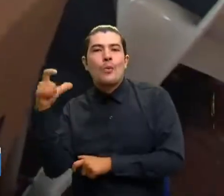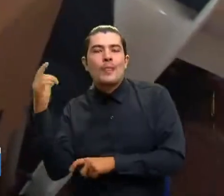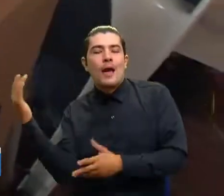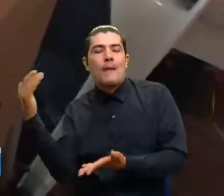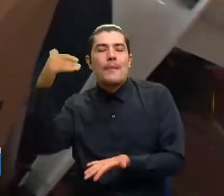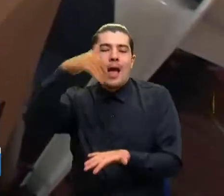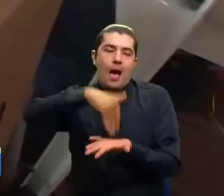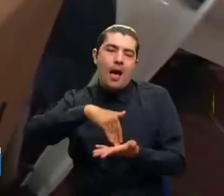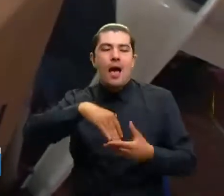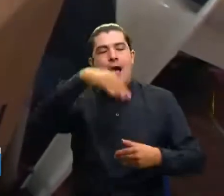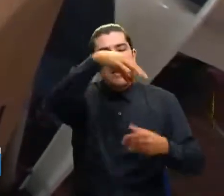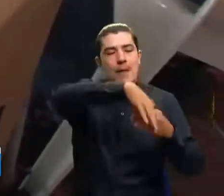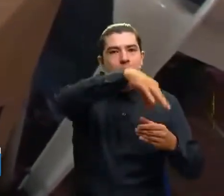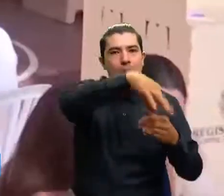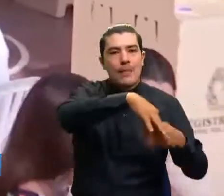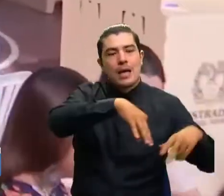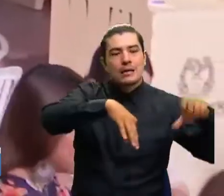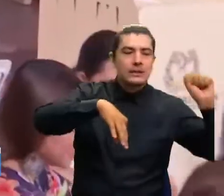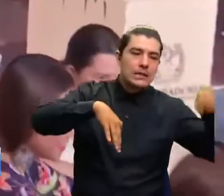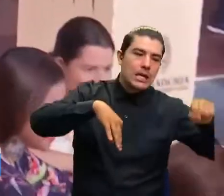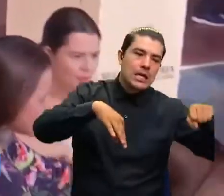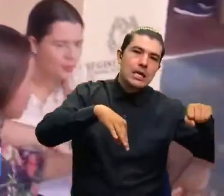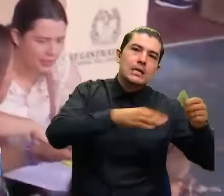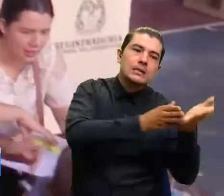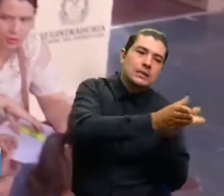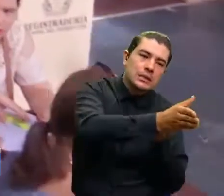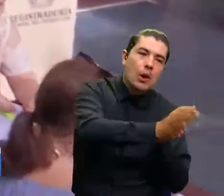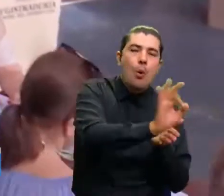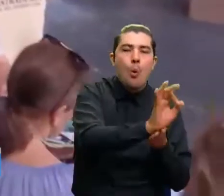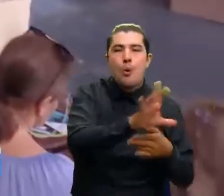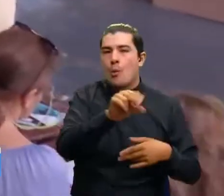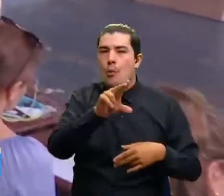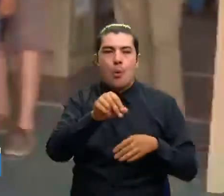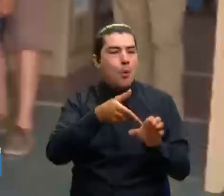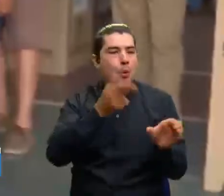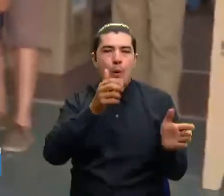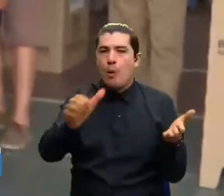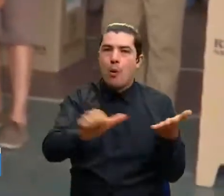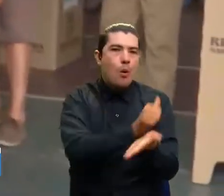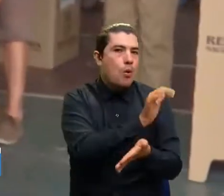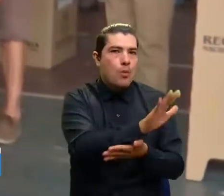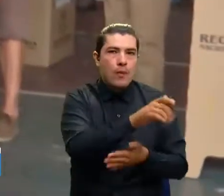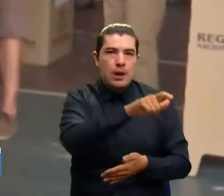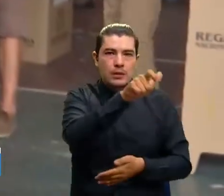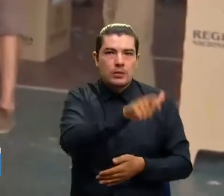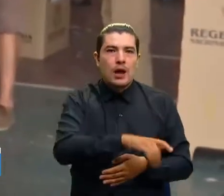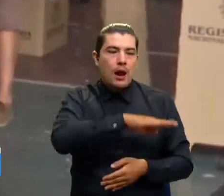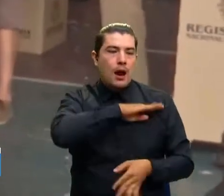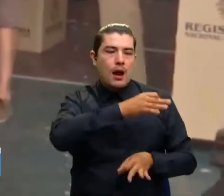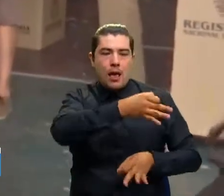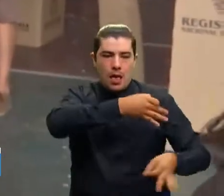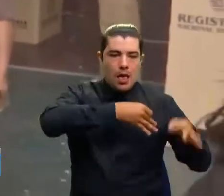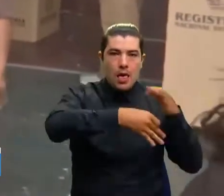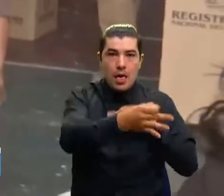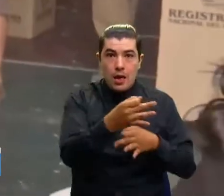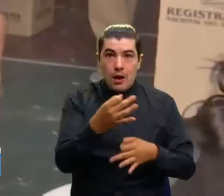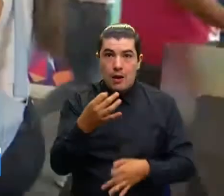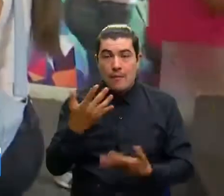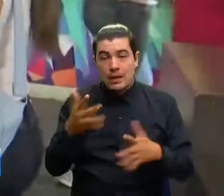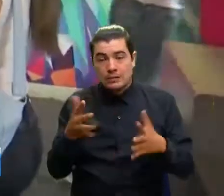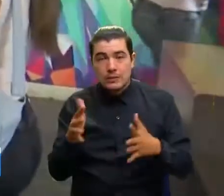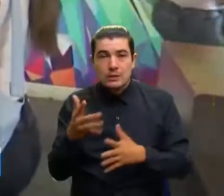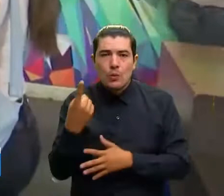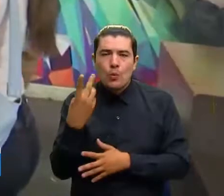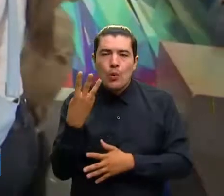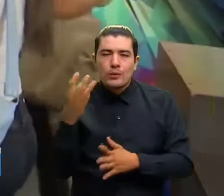elegir entre el sí y el no. También han indicado que se necesitan que más de 130.000 personas salgan a votar o a